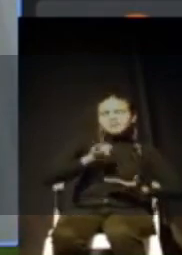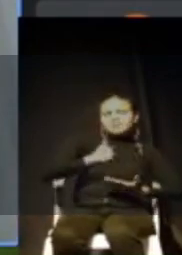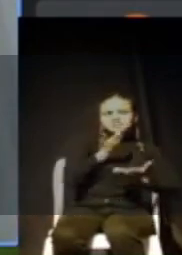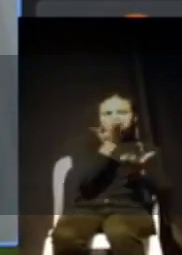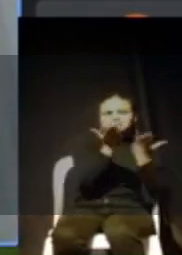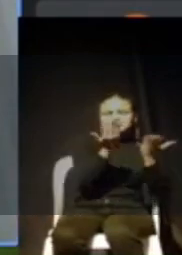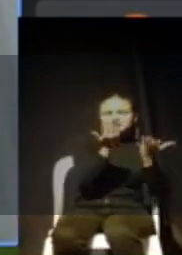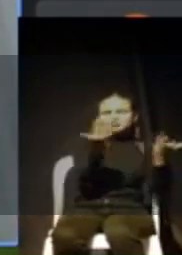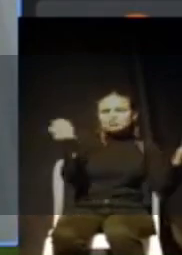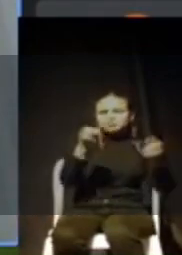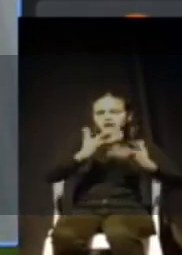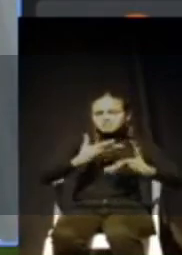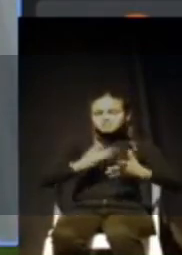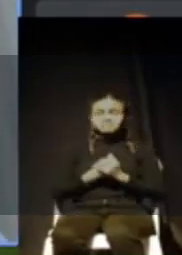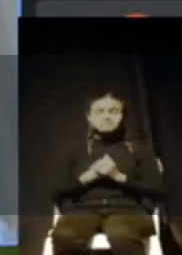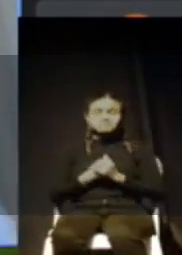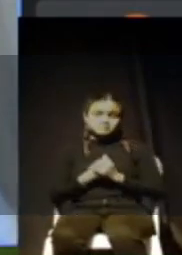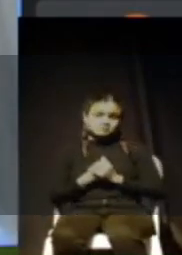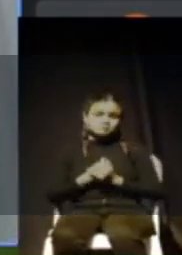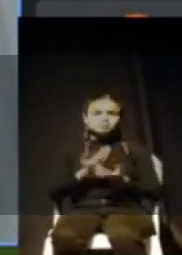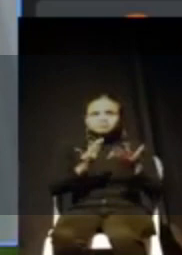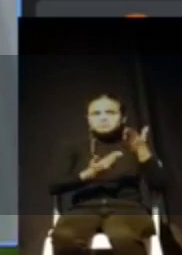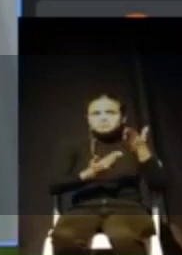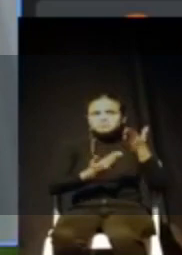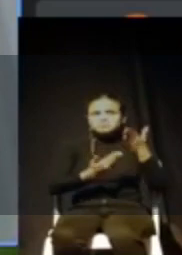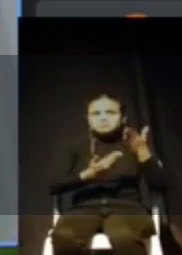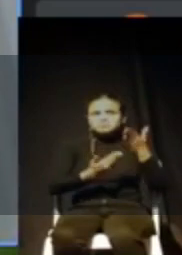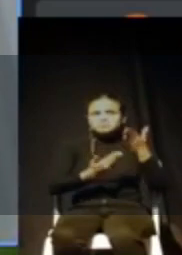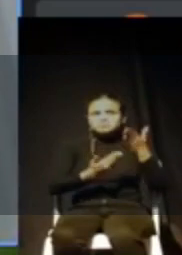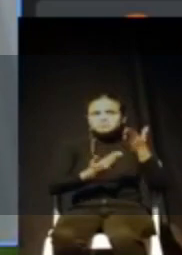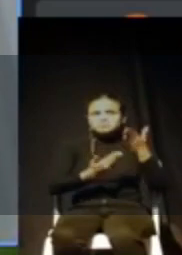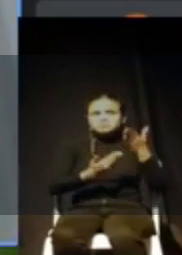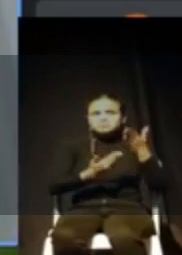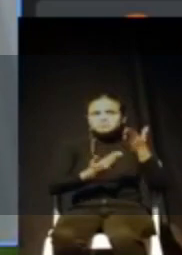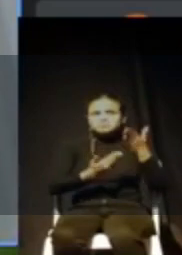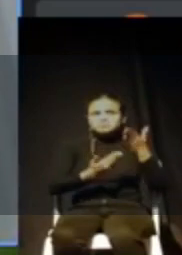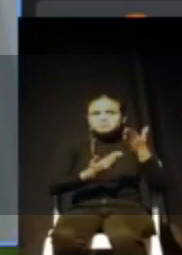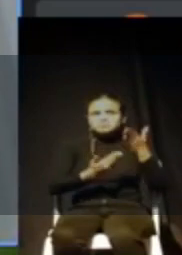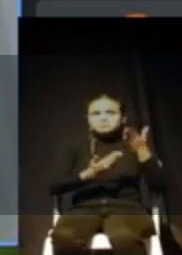el fenotipo, la raza, sexo, el género, la